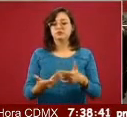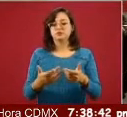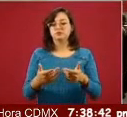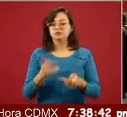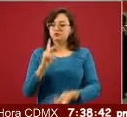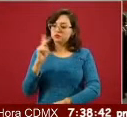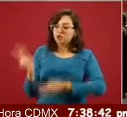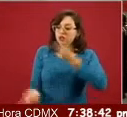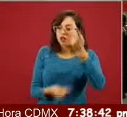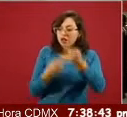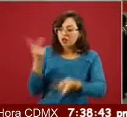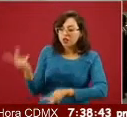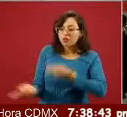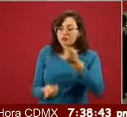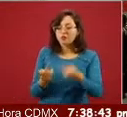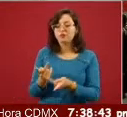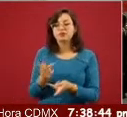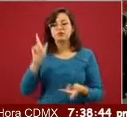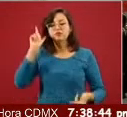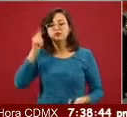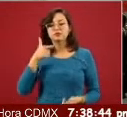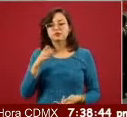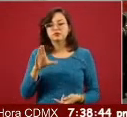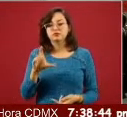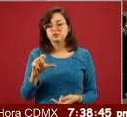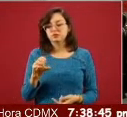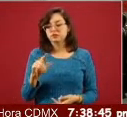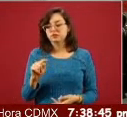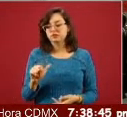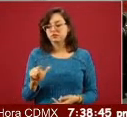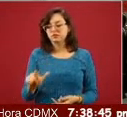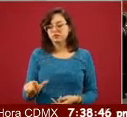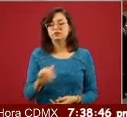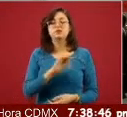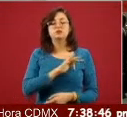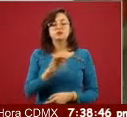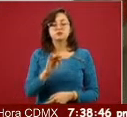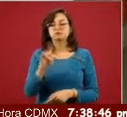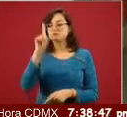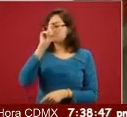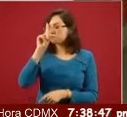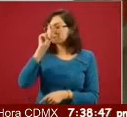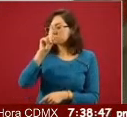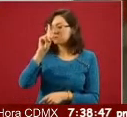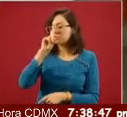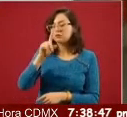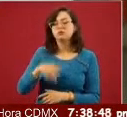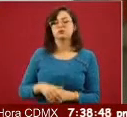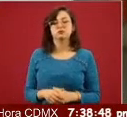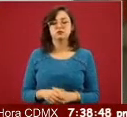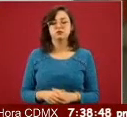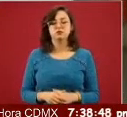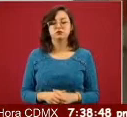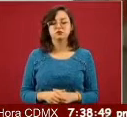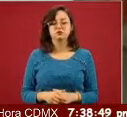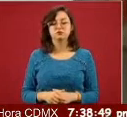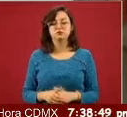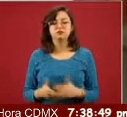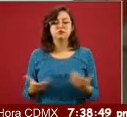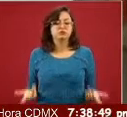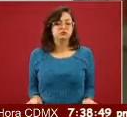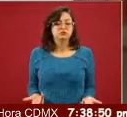través de Locatel que permite que se le dé orientación a la persona. Entonces, desde la comodidad del